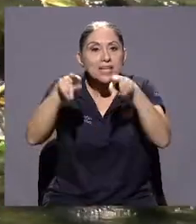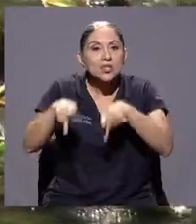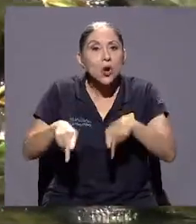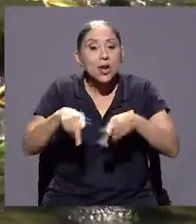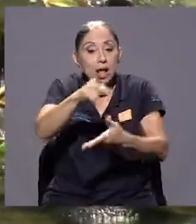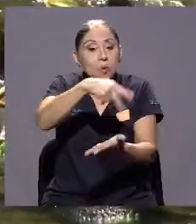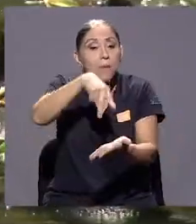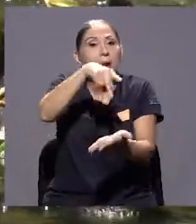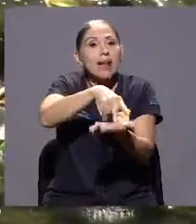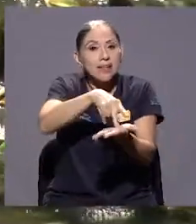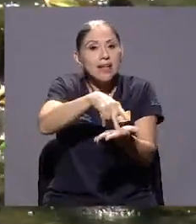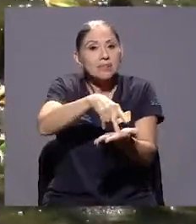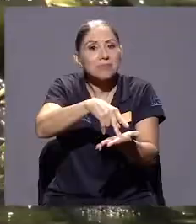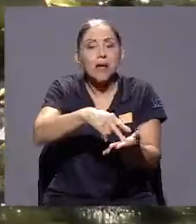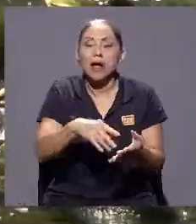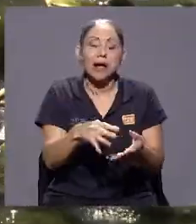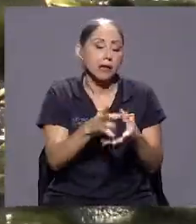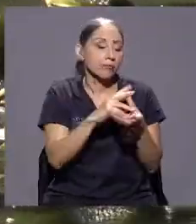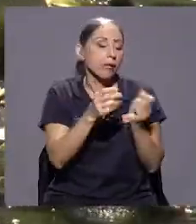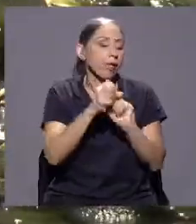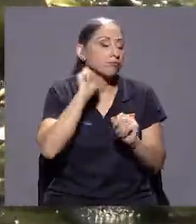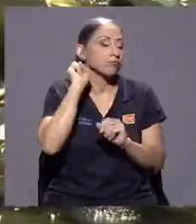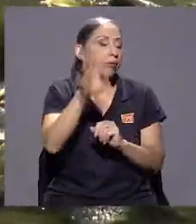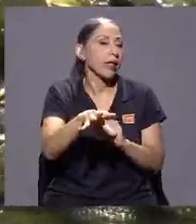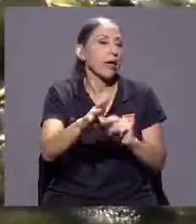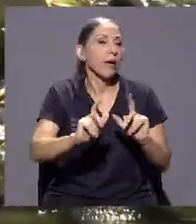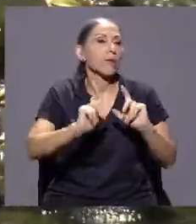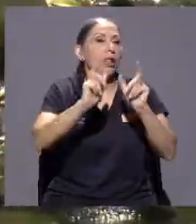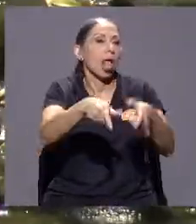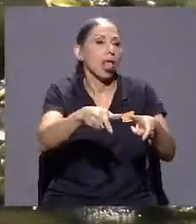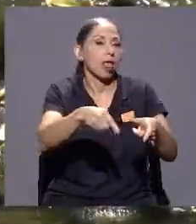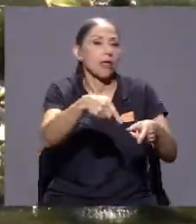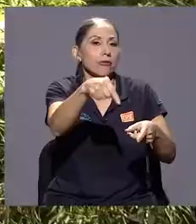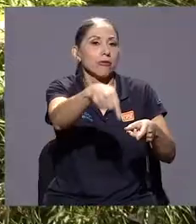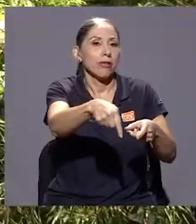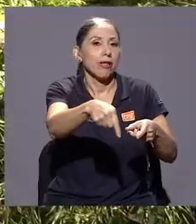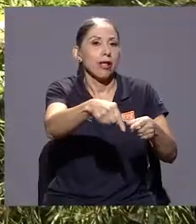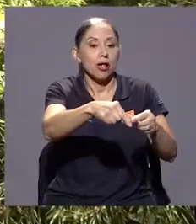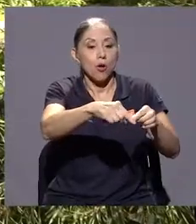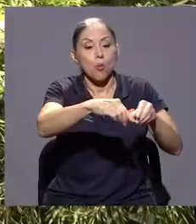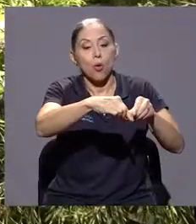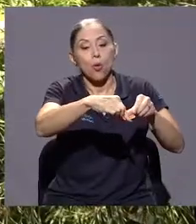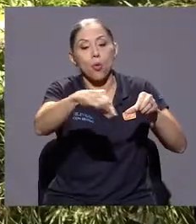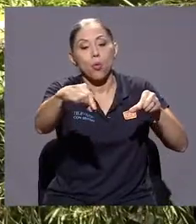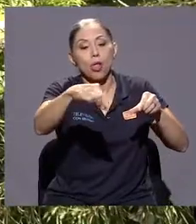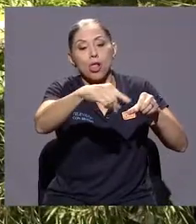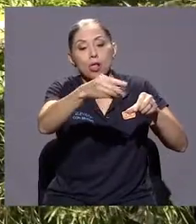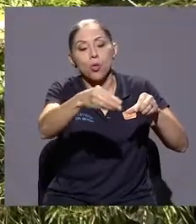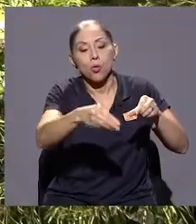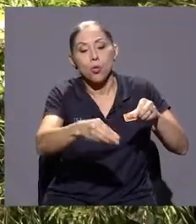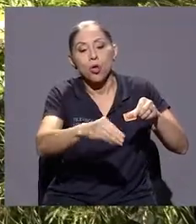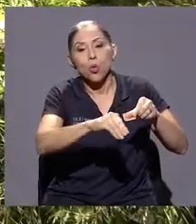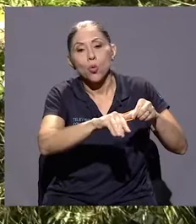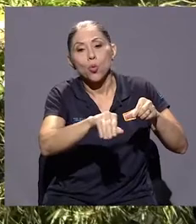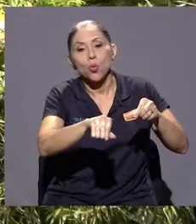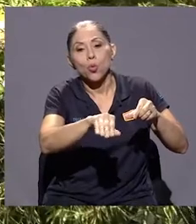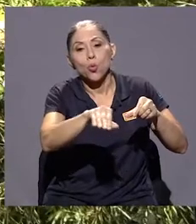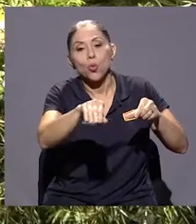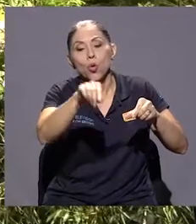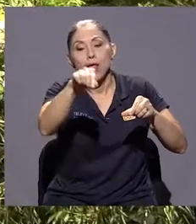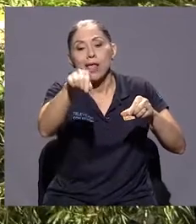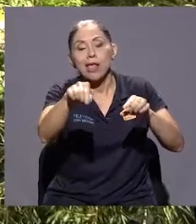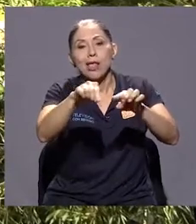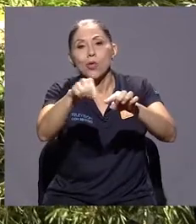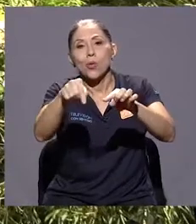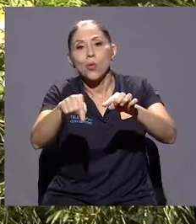ejemplo de esa basura por la lógica enviamos de cuentas cuando llueva posiblemente llegue el caño en calle plantar y allá